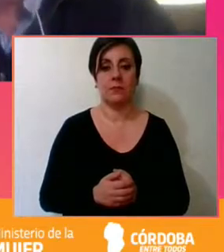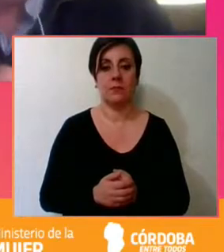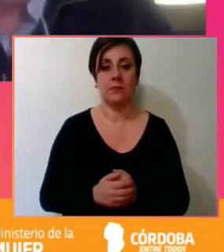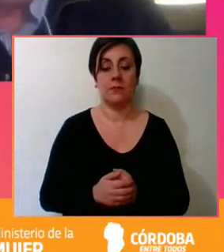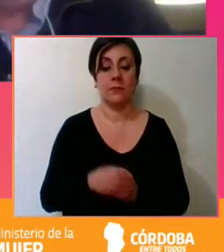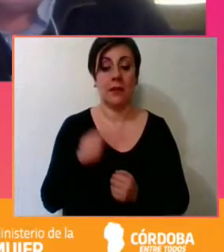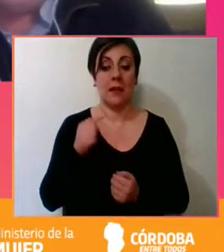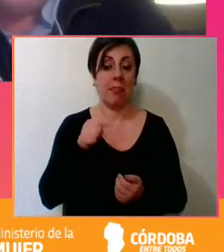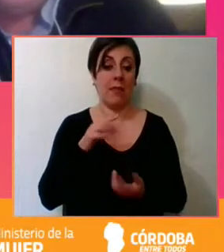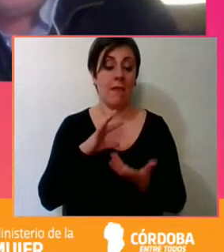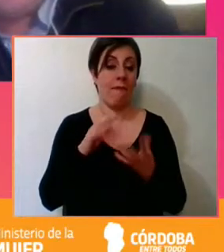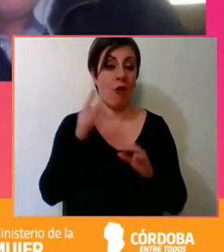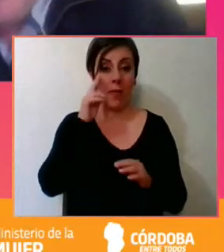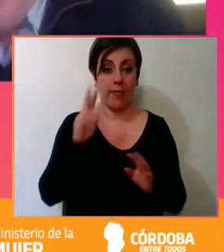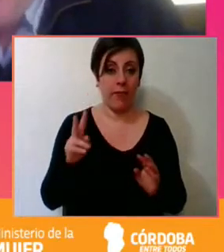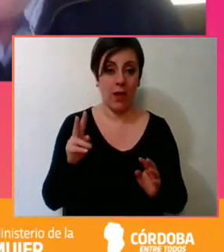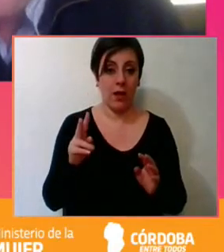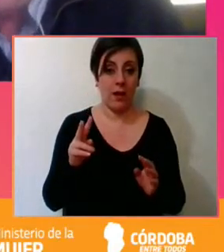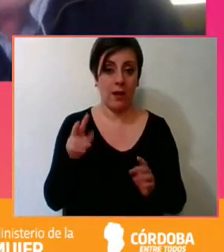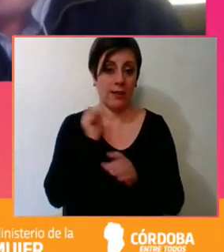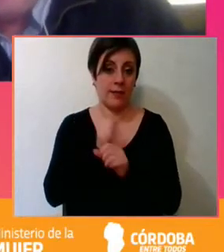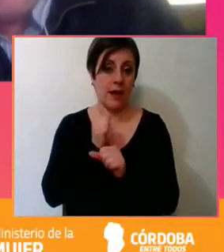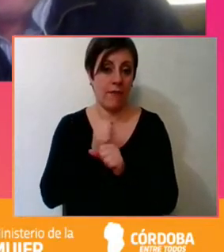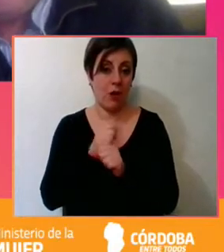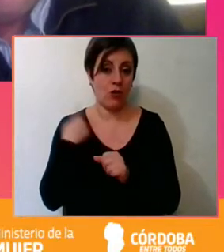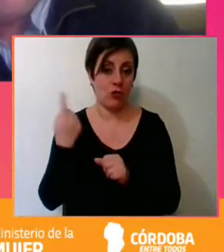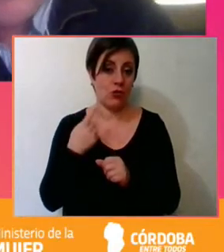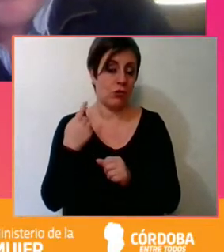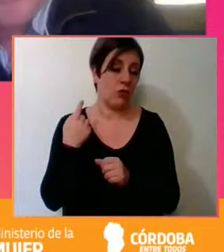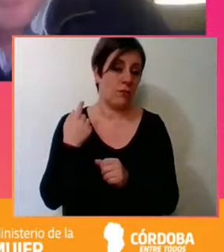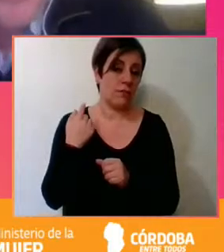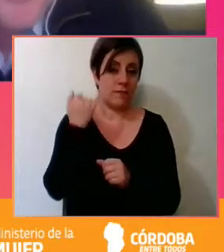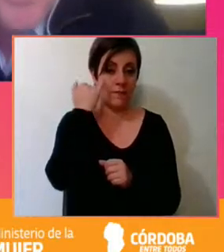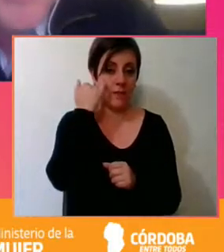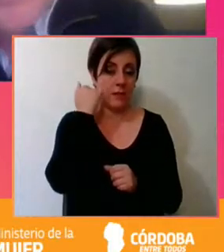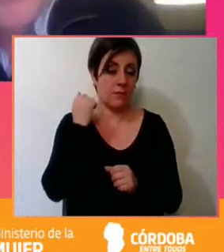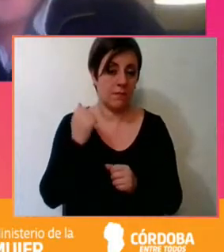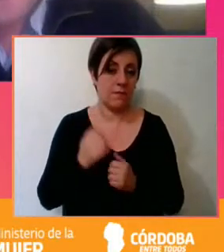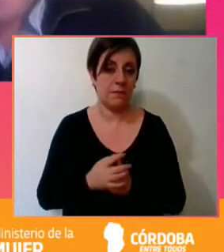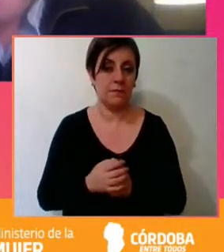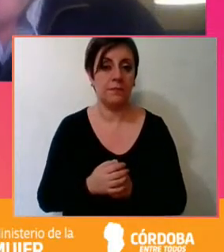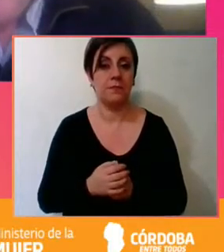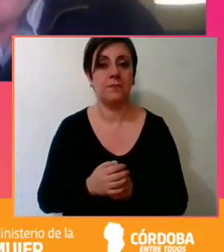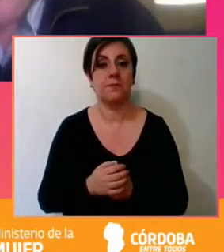vista, un trabajo que hemos hecho que ha tenido, pues yo debo decir, un éxito,